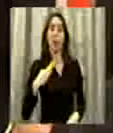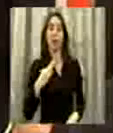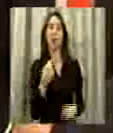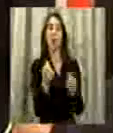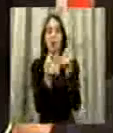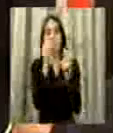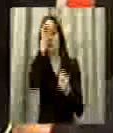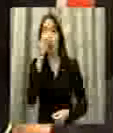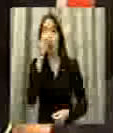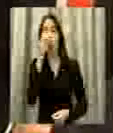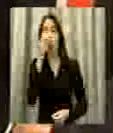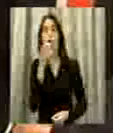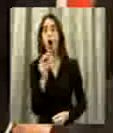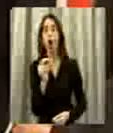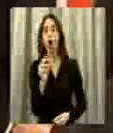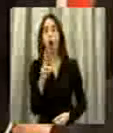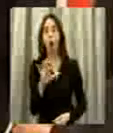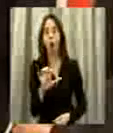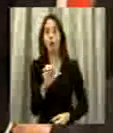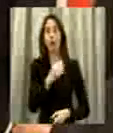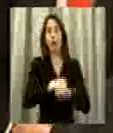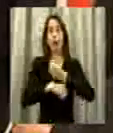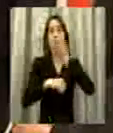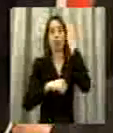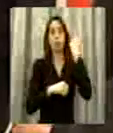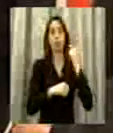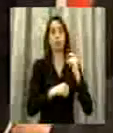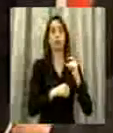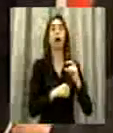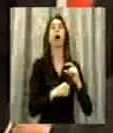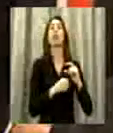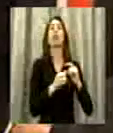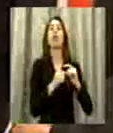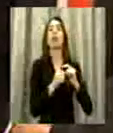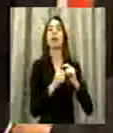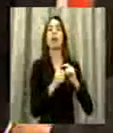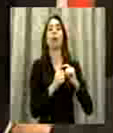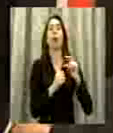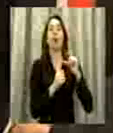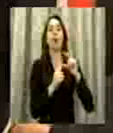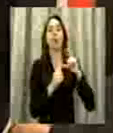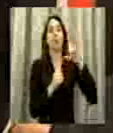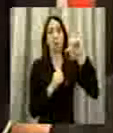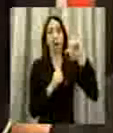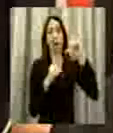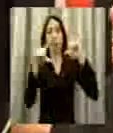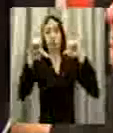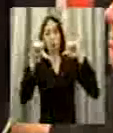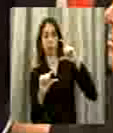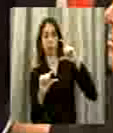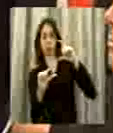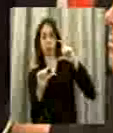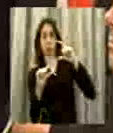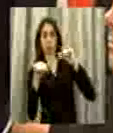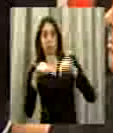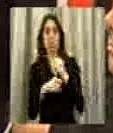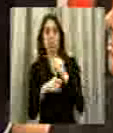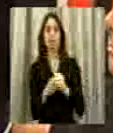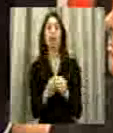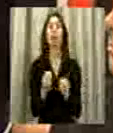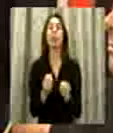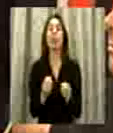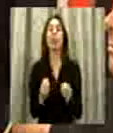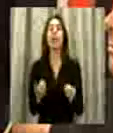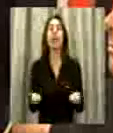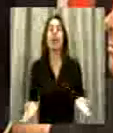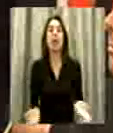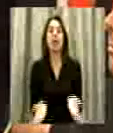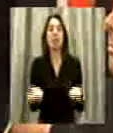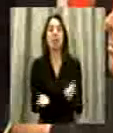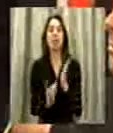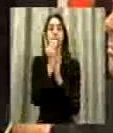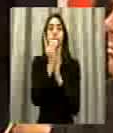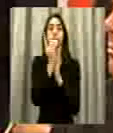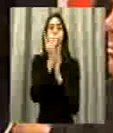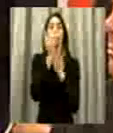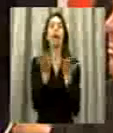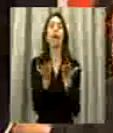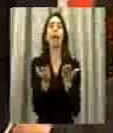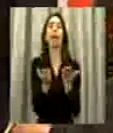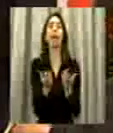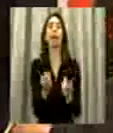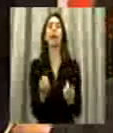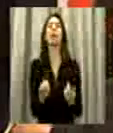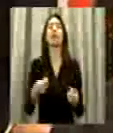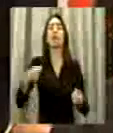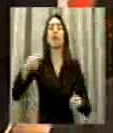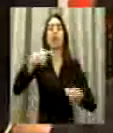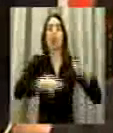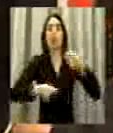cobre están más bajos el año pasado que este. ¿Pero quién nos está apuntalando? La inversión y el consumo. Y